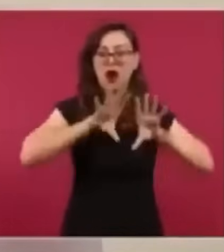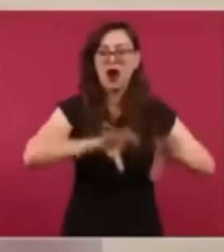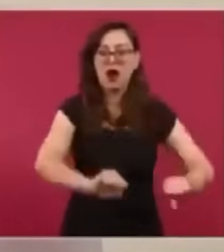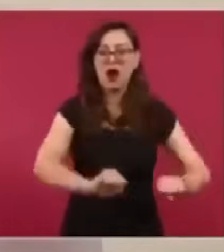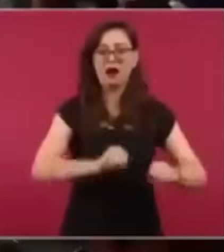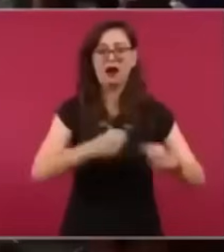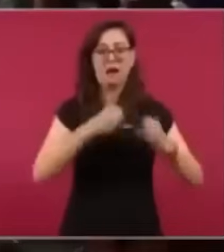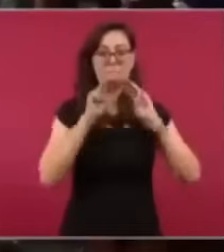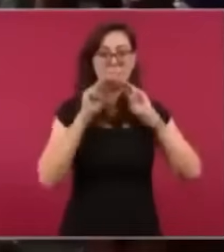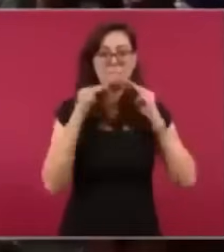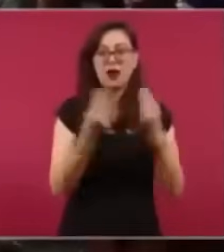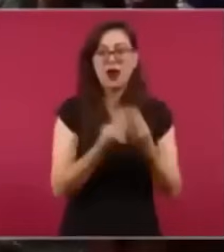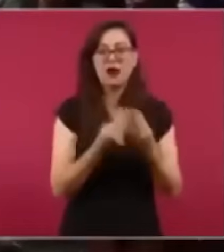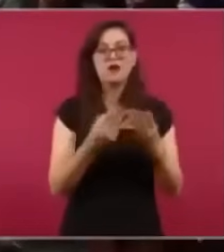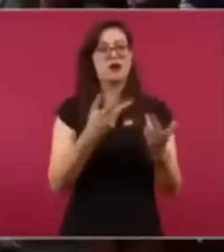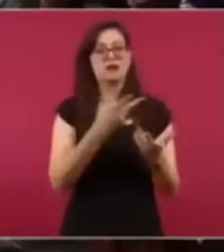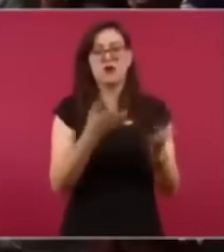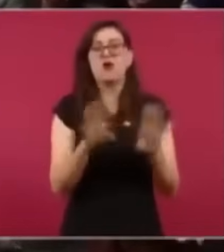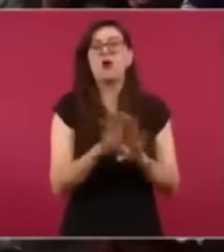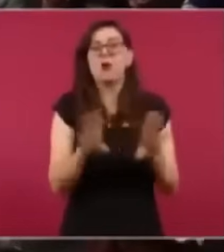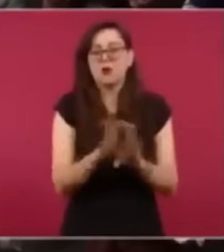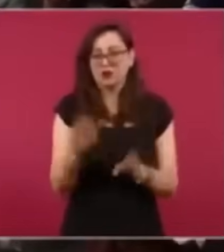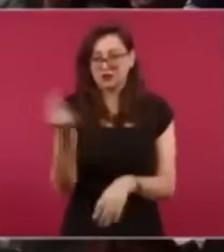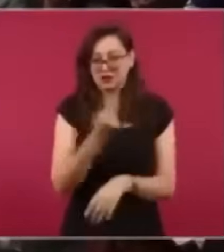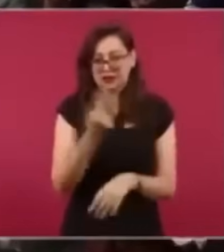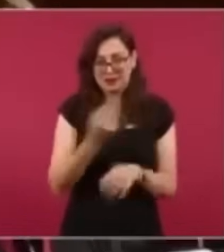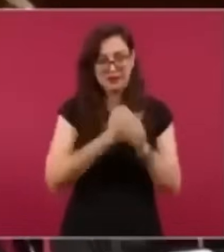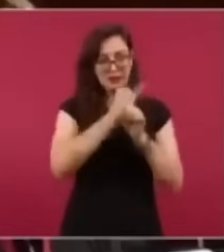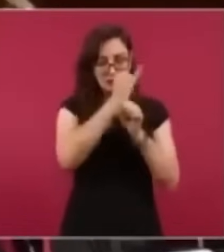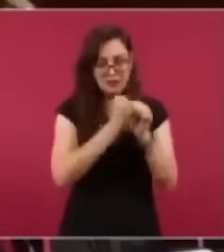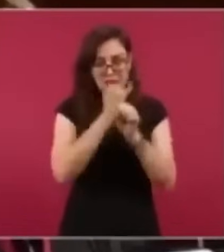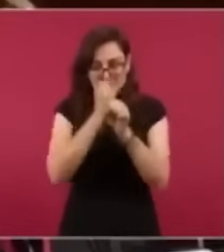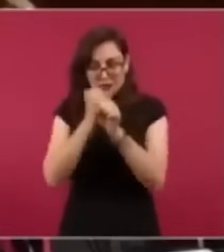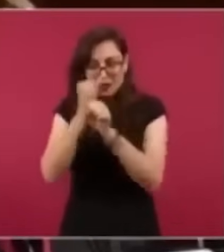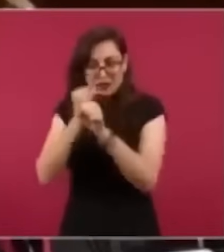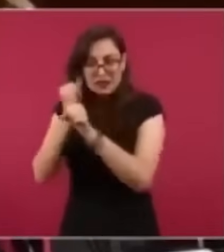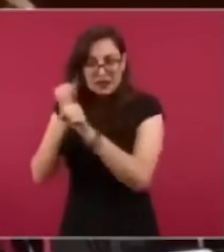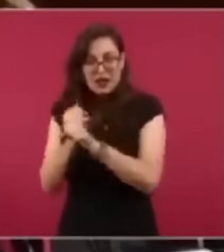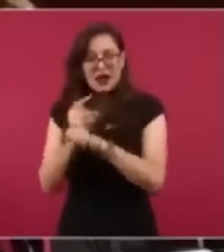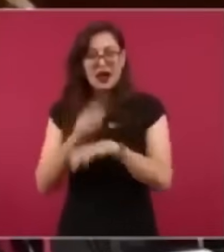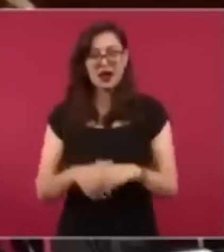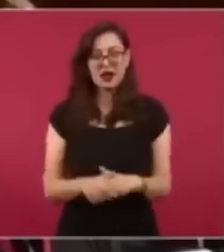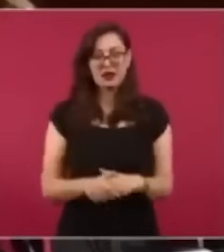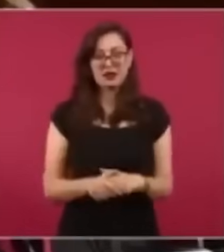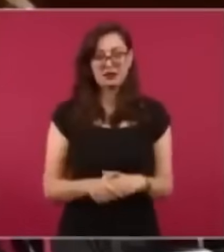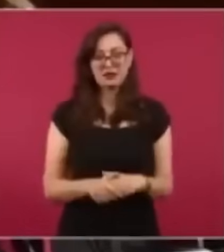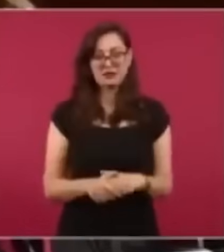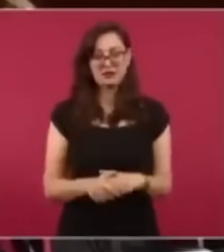delincuentes. ¿Sabe cómo se les salvó la vida